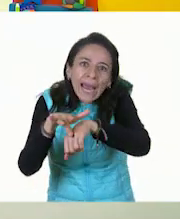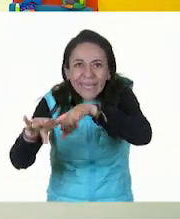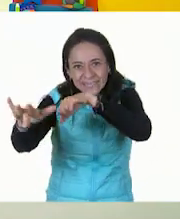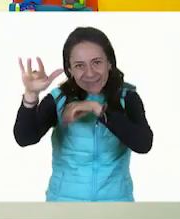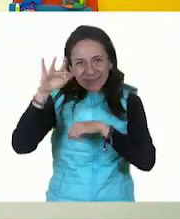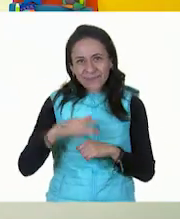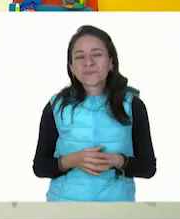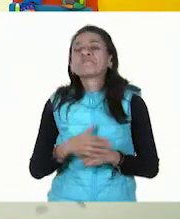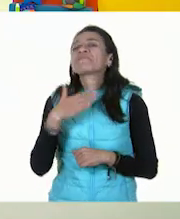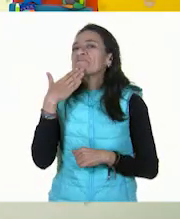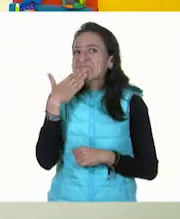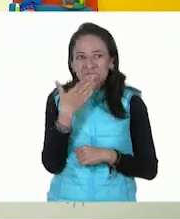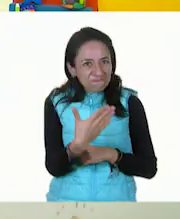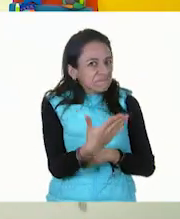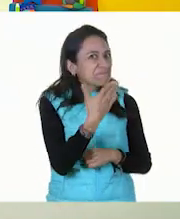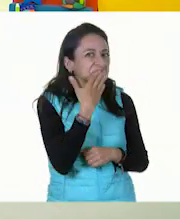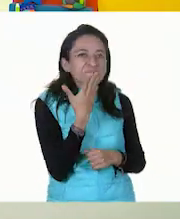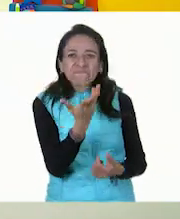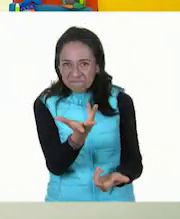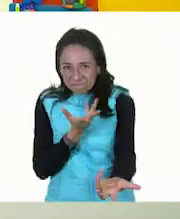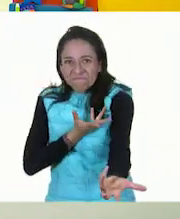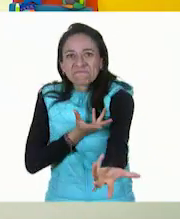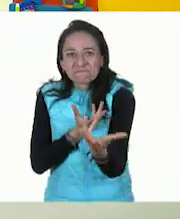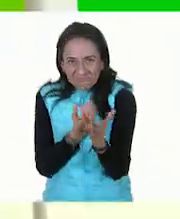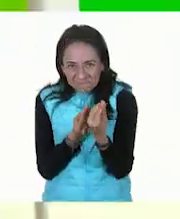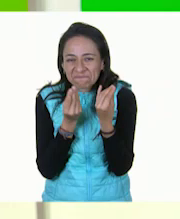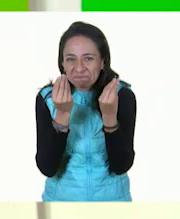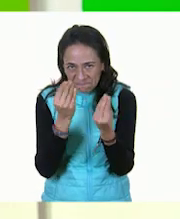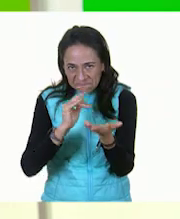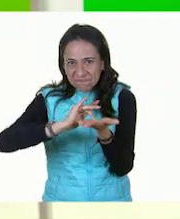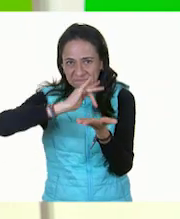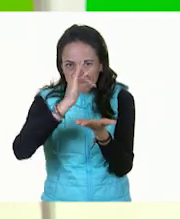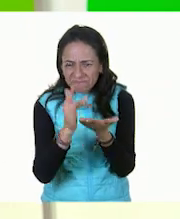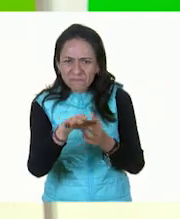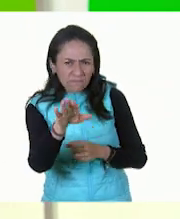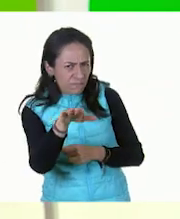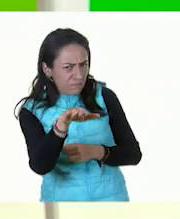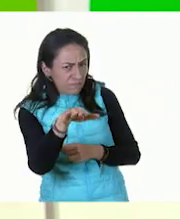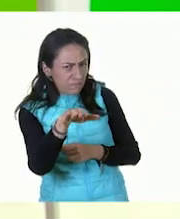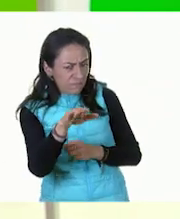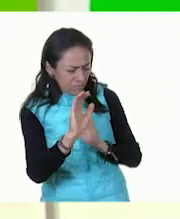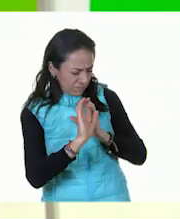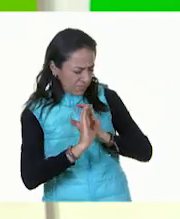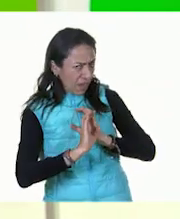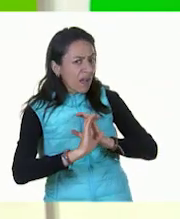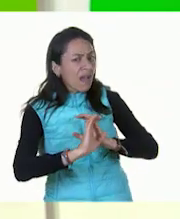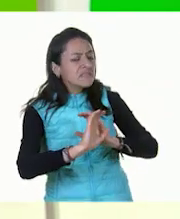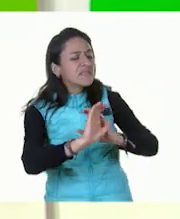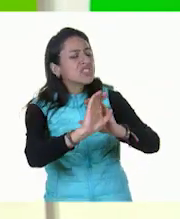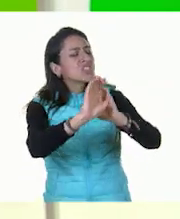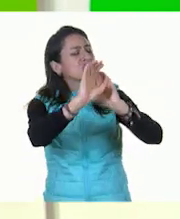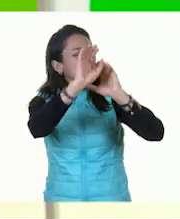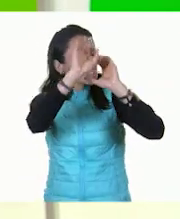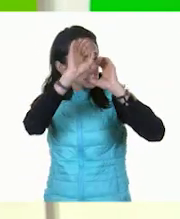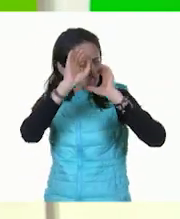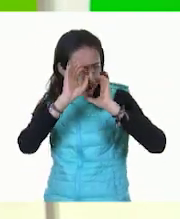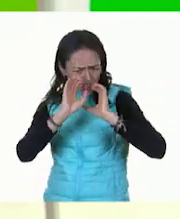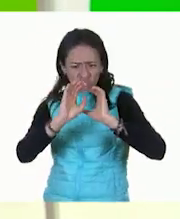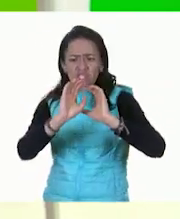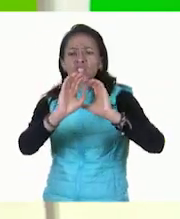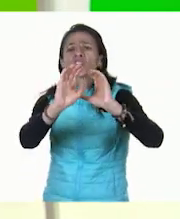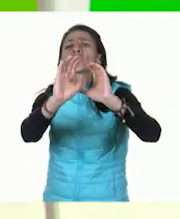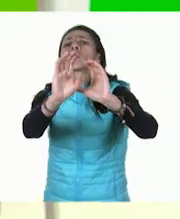¡Bravo! Lo hicieron muy bien. Gracias por jugar con nosotras. Oigan, esta canción llegó hasta mi corazón y